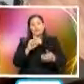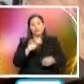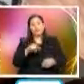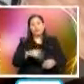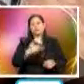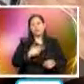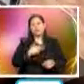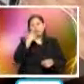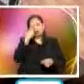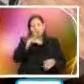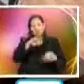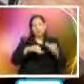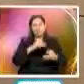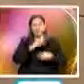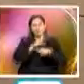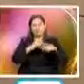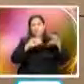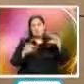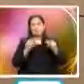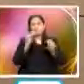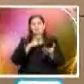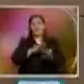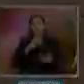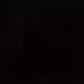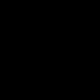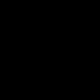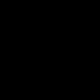se encuentra aquí en la Ciudad de México para todo el país. Muchísimas gracias, doctora. Gracias a ustedes.